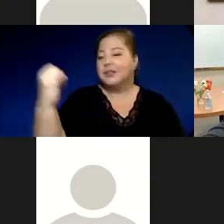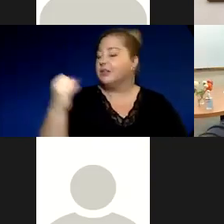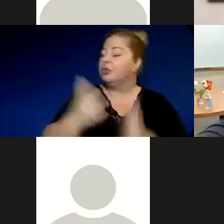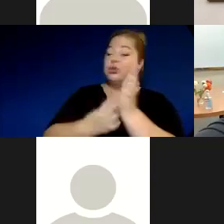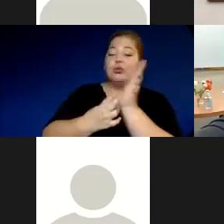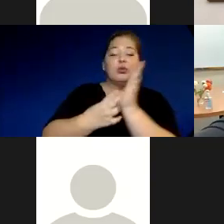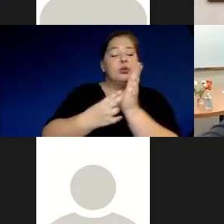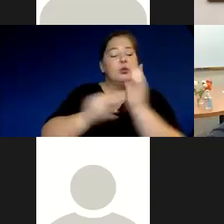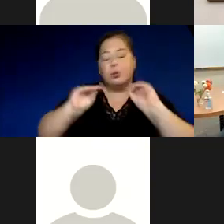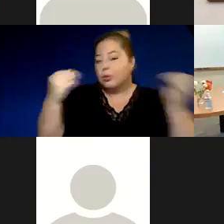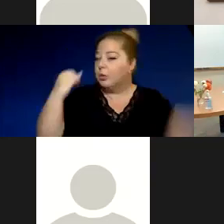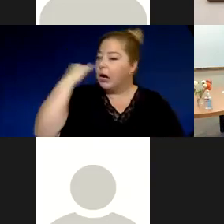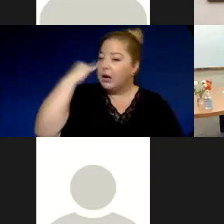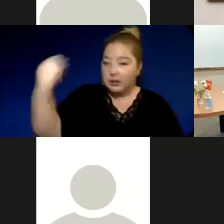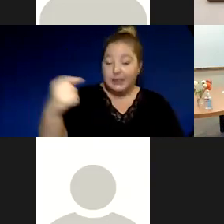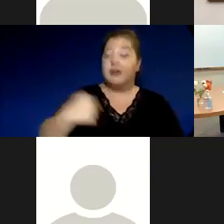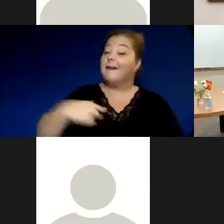Gracias, le agradezco todo lo que está haciendo.